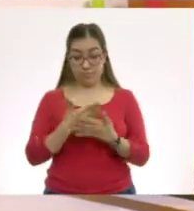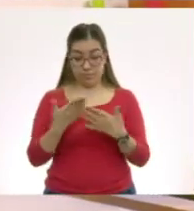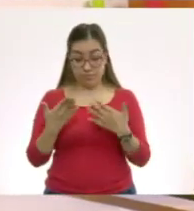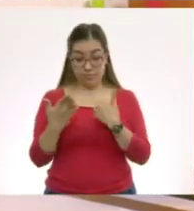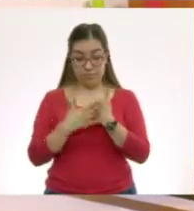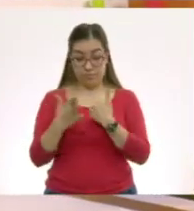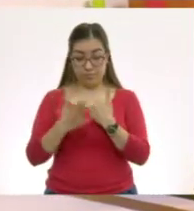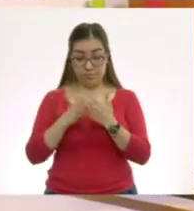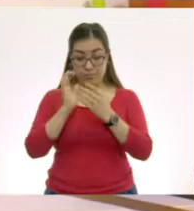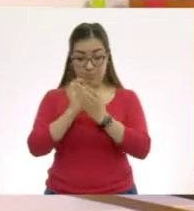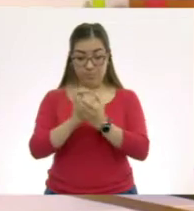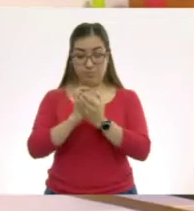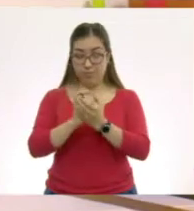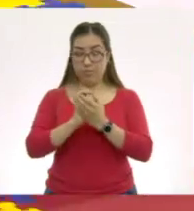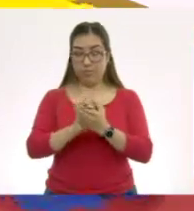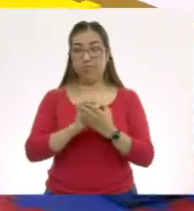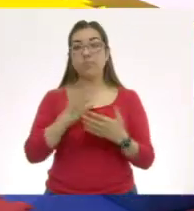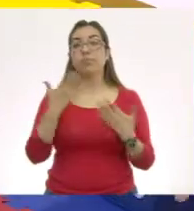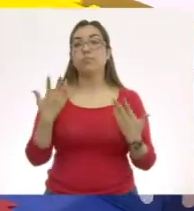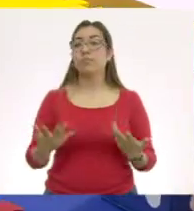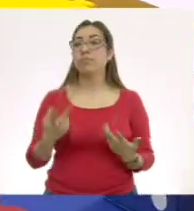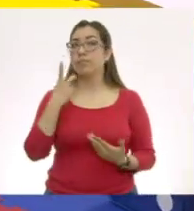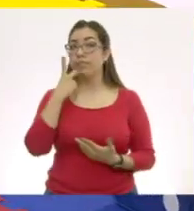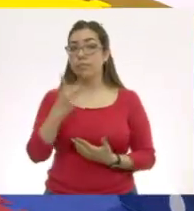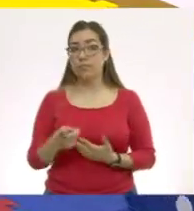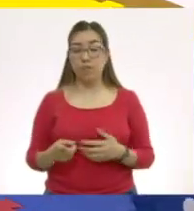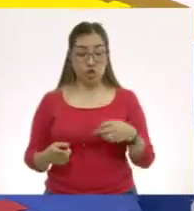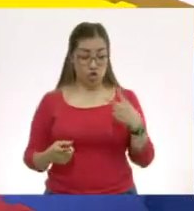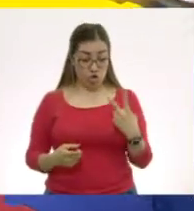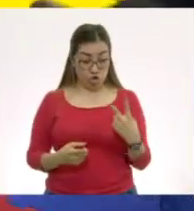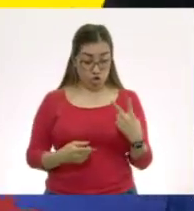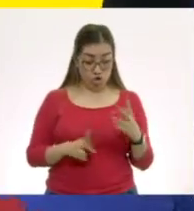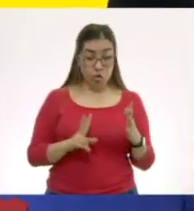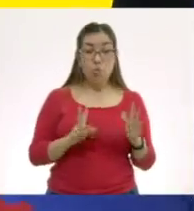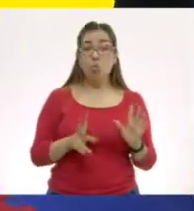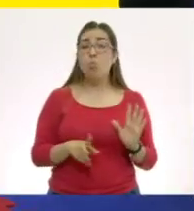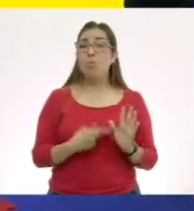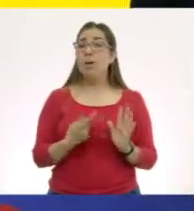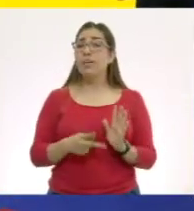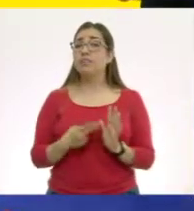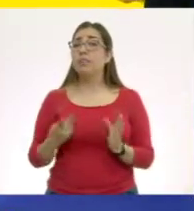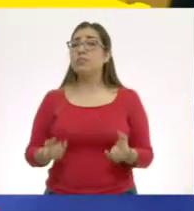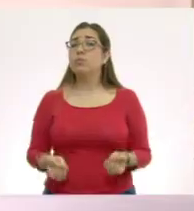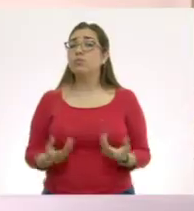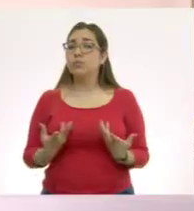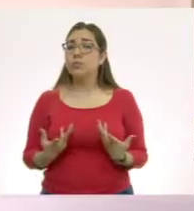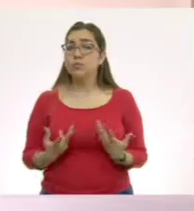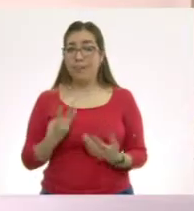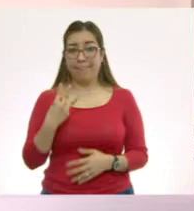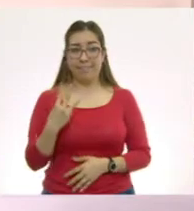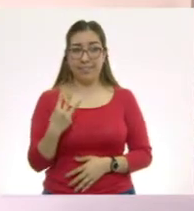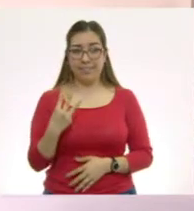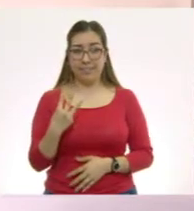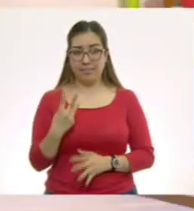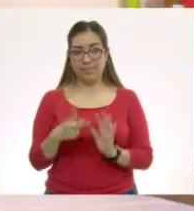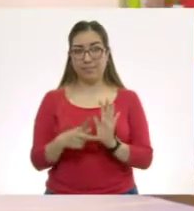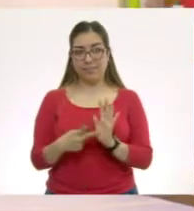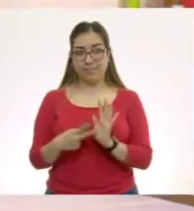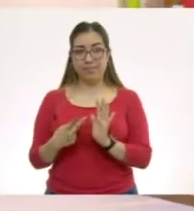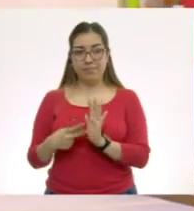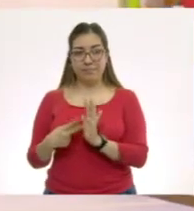dado. Y el siguiente dado me indica que el número 2 lo voy a sumar ¿cuántas veces? 3 veces.